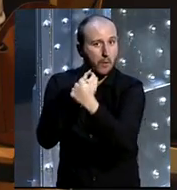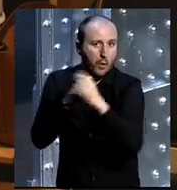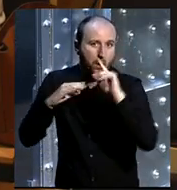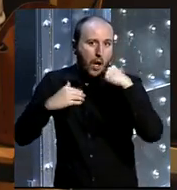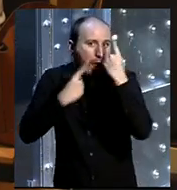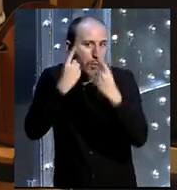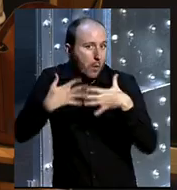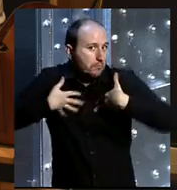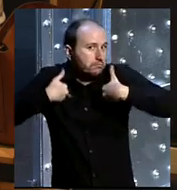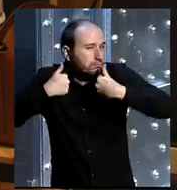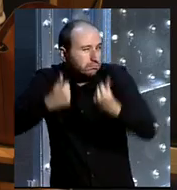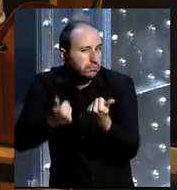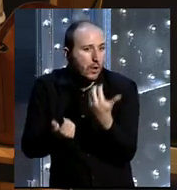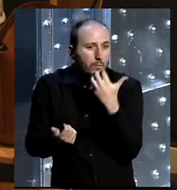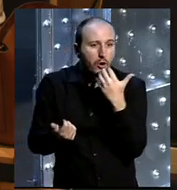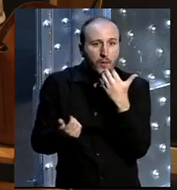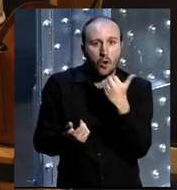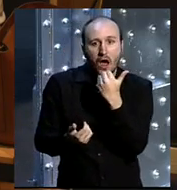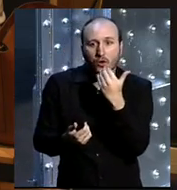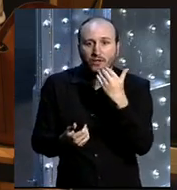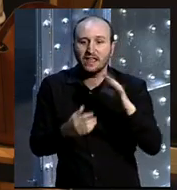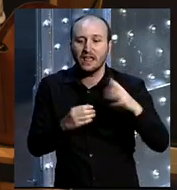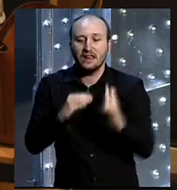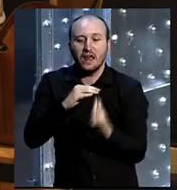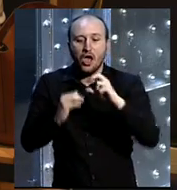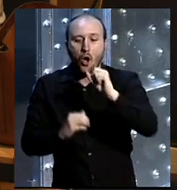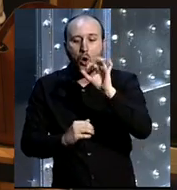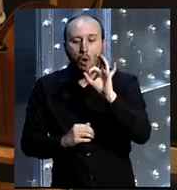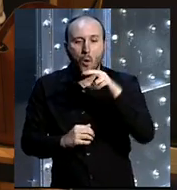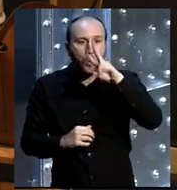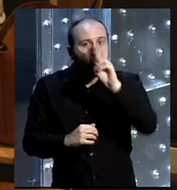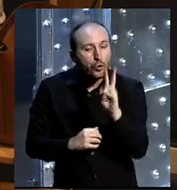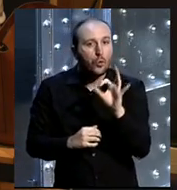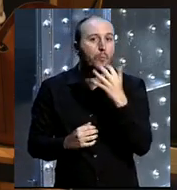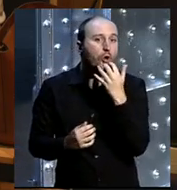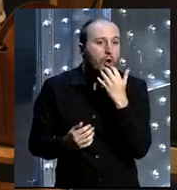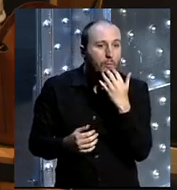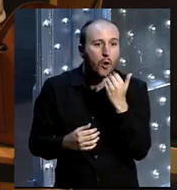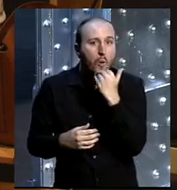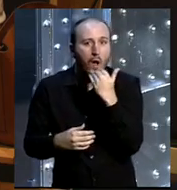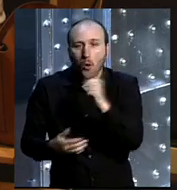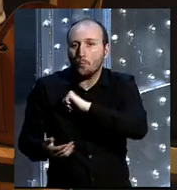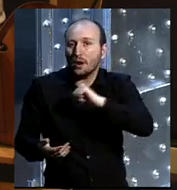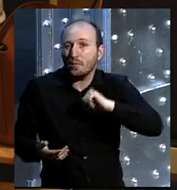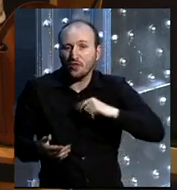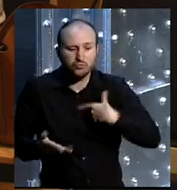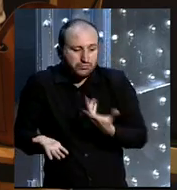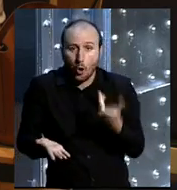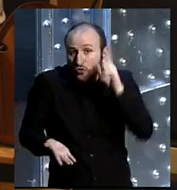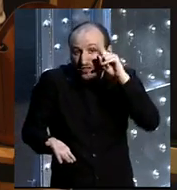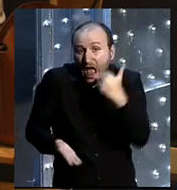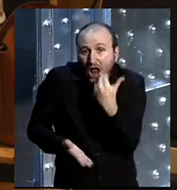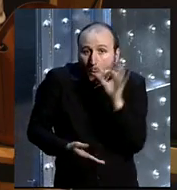sé si algo así como a través de Naciones Unidas, o algo así como un citral de privacidad o algo, no sé, no se me ocurre